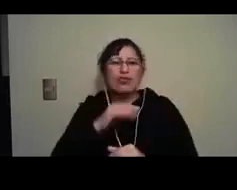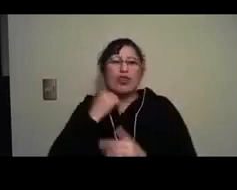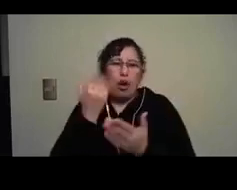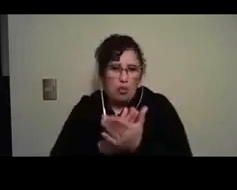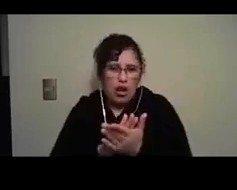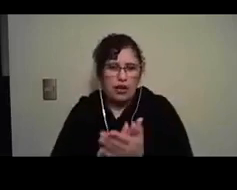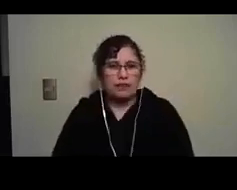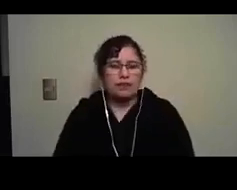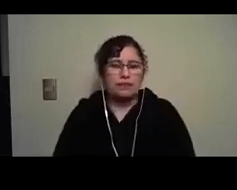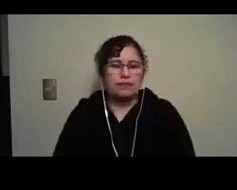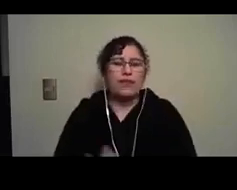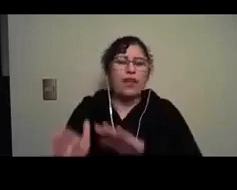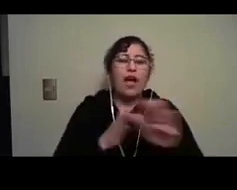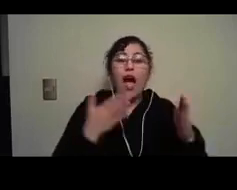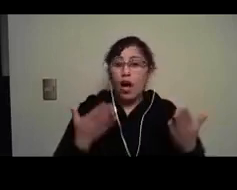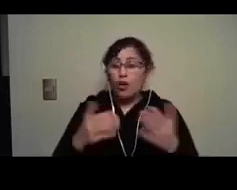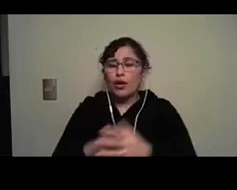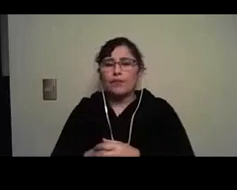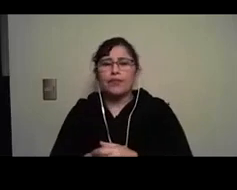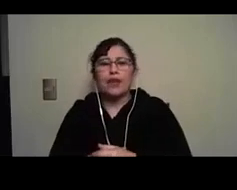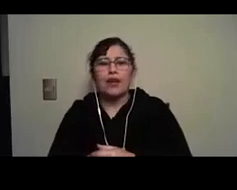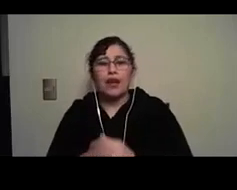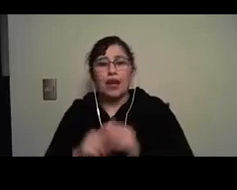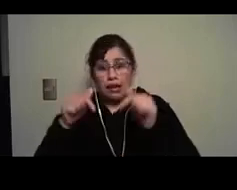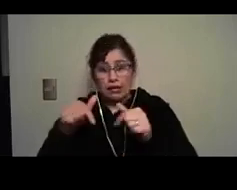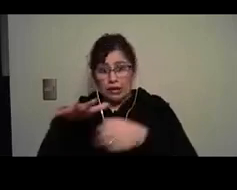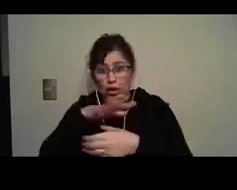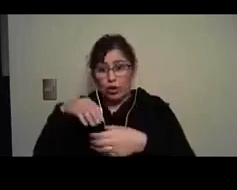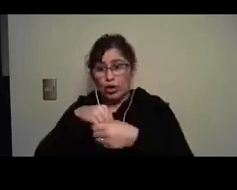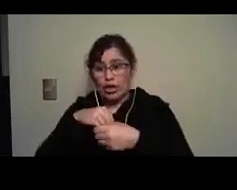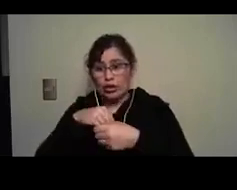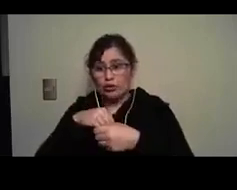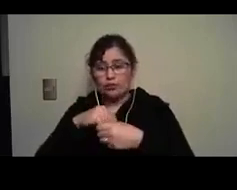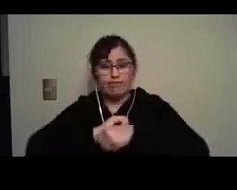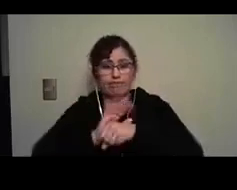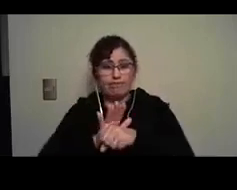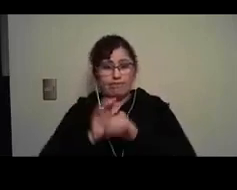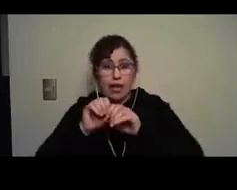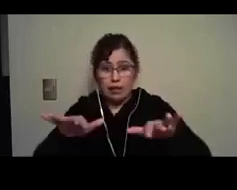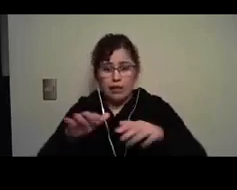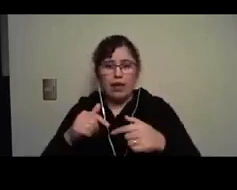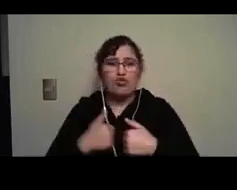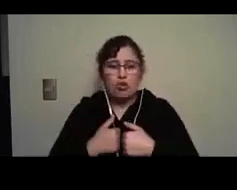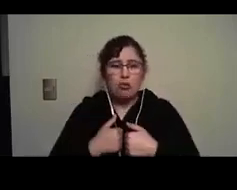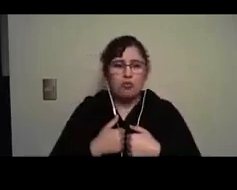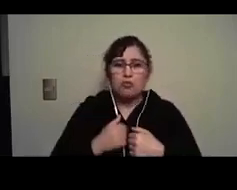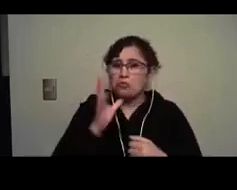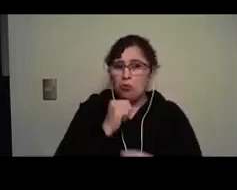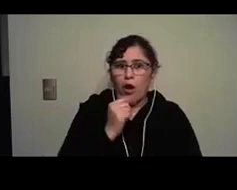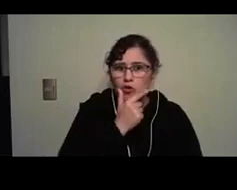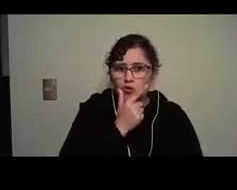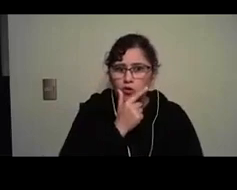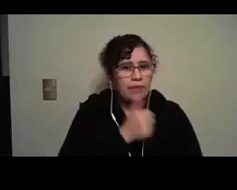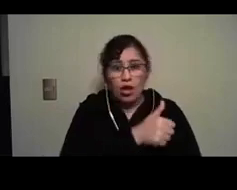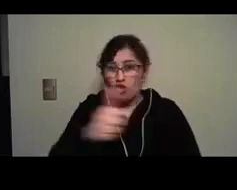Ahora, particularmente, tal como les dije, en este contexto de pandemia, yo creo que no me cabe duda de que todos lo hemos pasado mal en